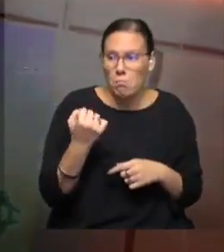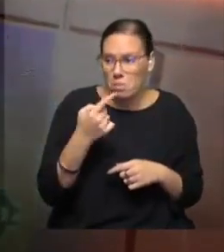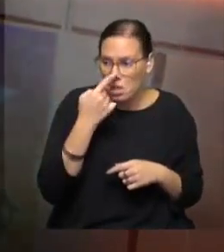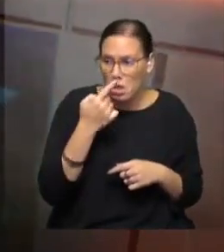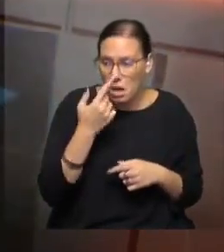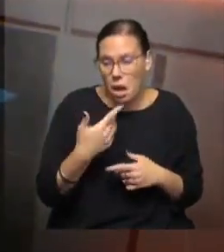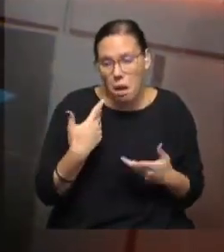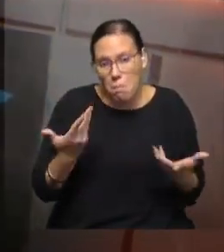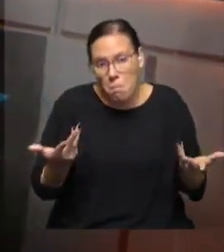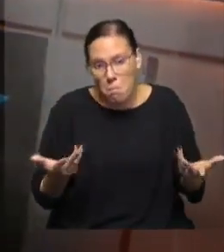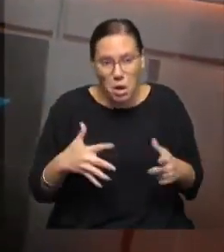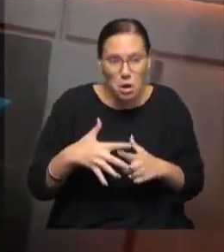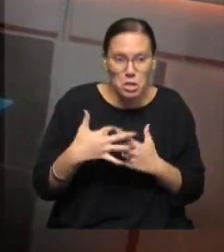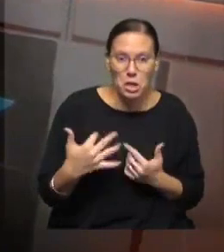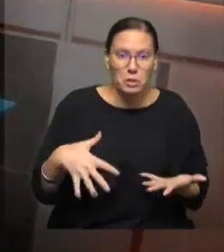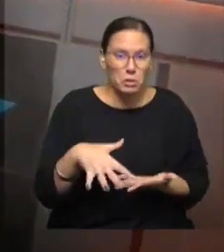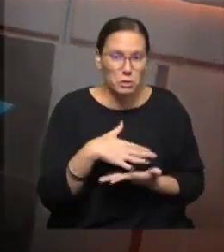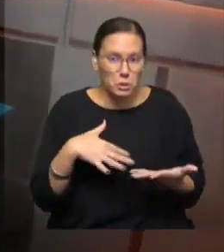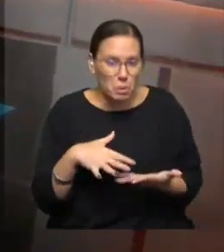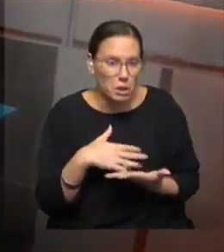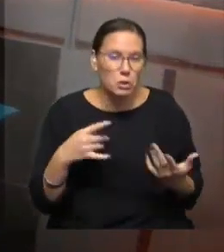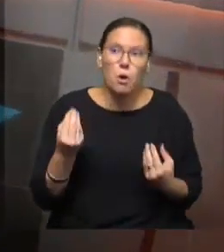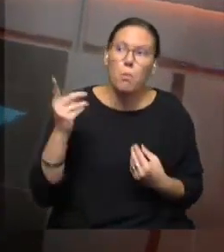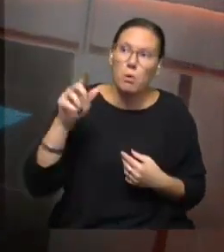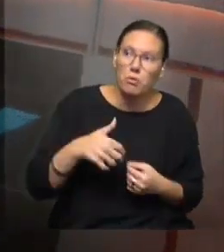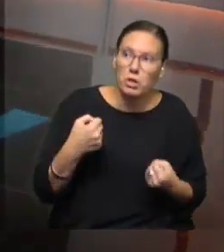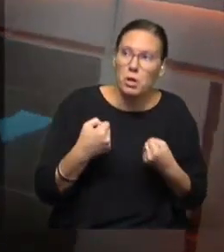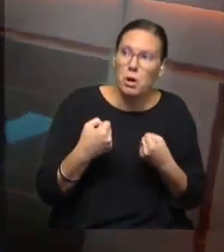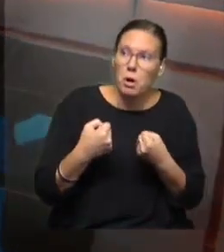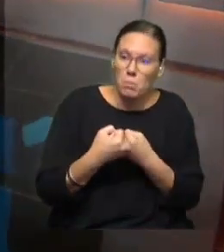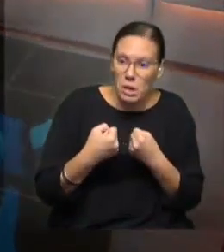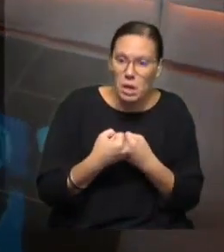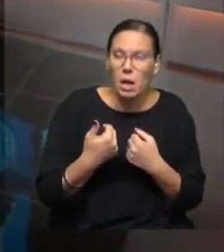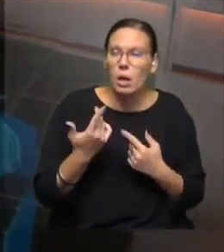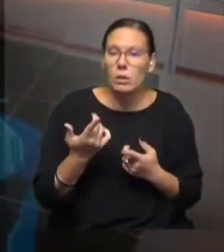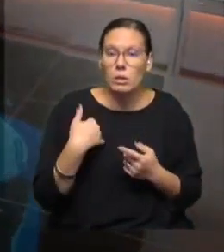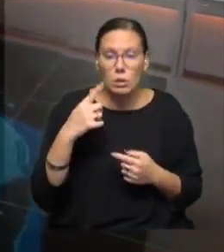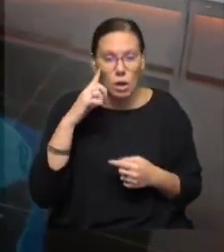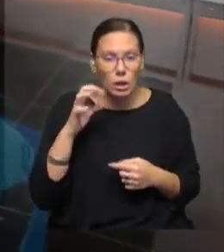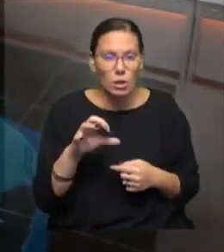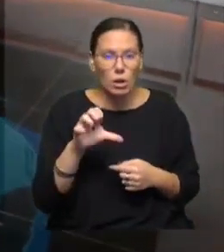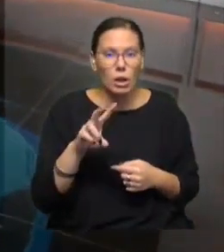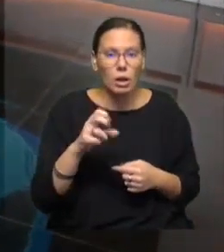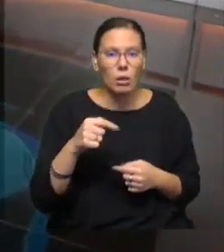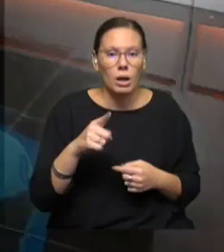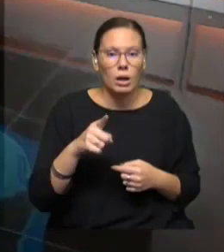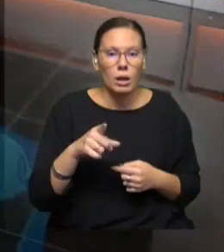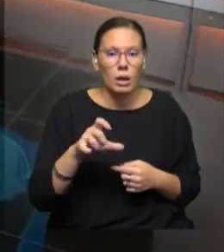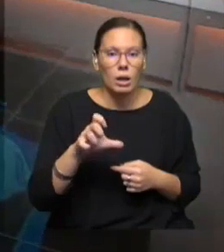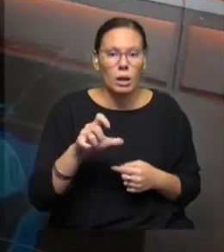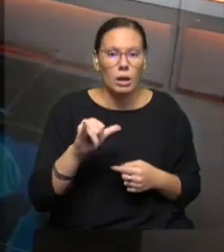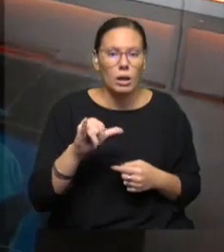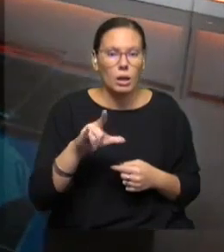a todo lo que digamos el contexto todos los entretelones de esa pelea y de un tiempo esta parte yo creo que evangelista estuvo hace unos años aquí de visita